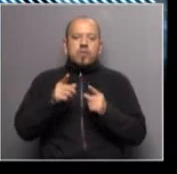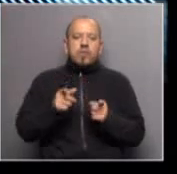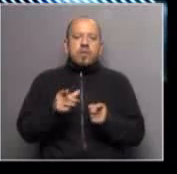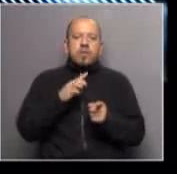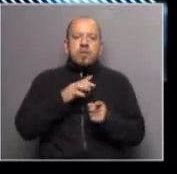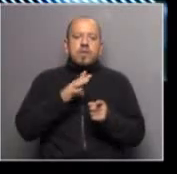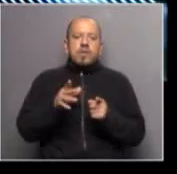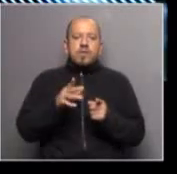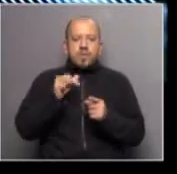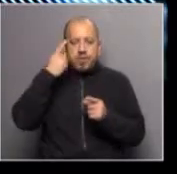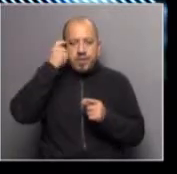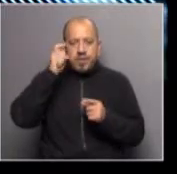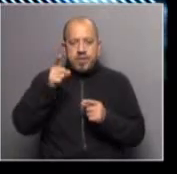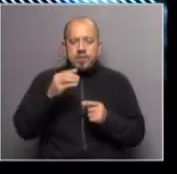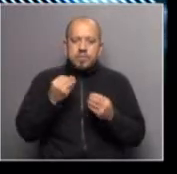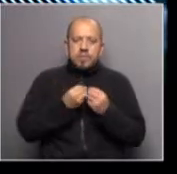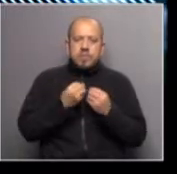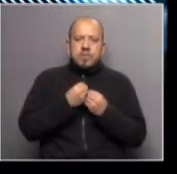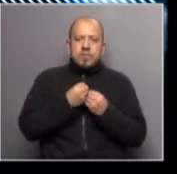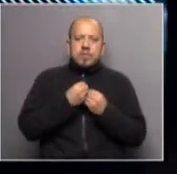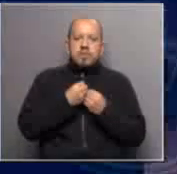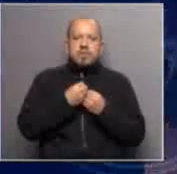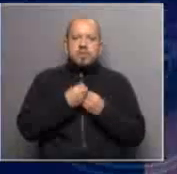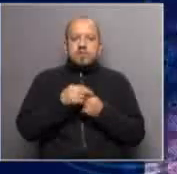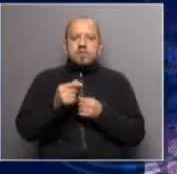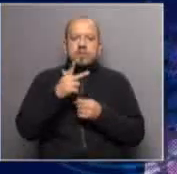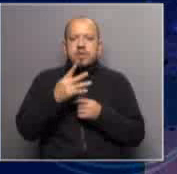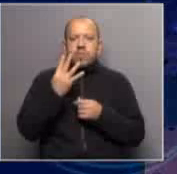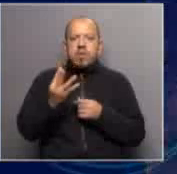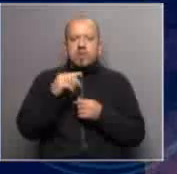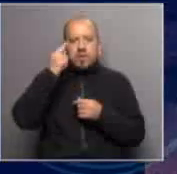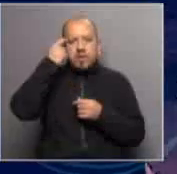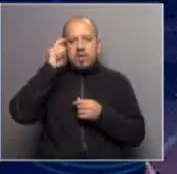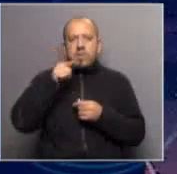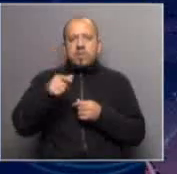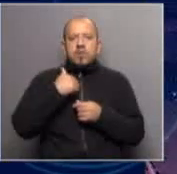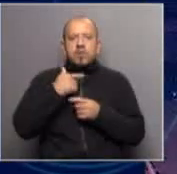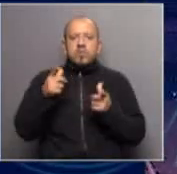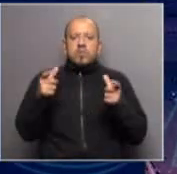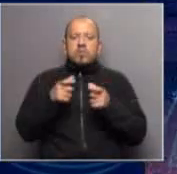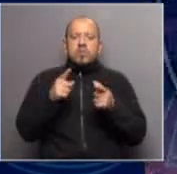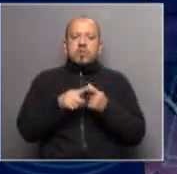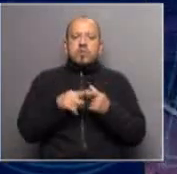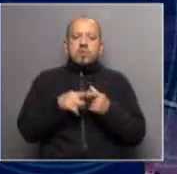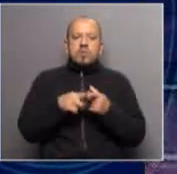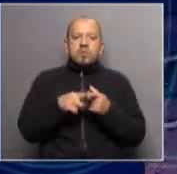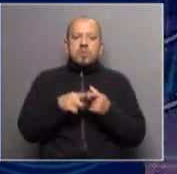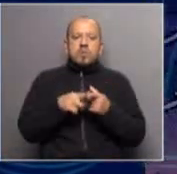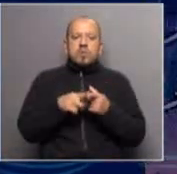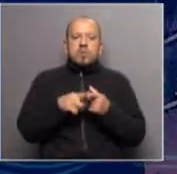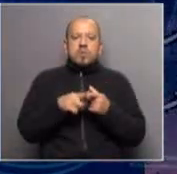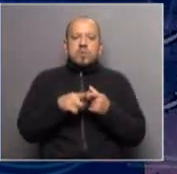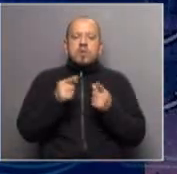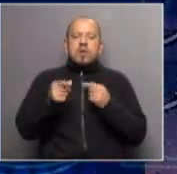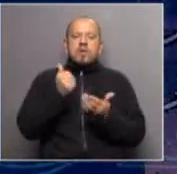Había varias ideas juntas. Matías tenía 3 o 4 ideas cuando yo me reuní con él, que lo conocí porque en realidad